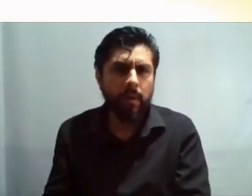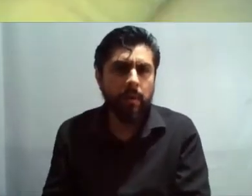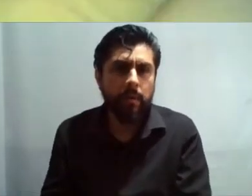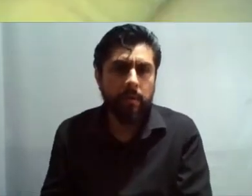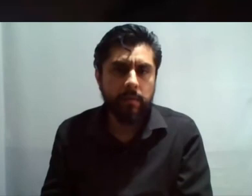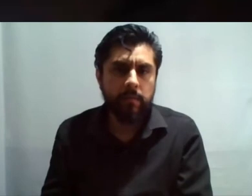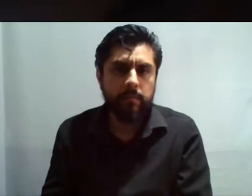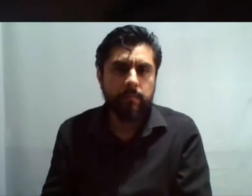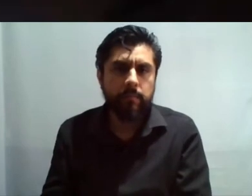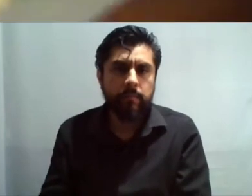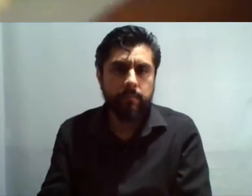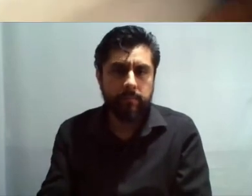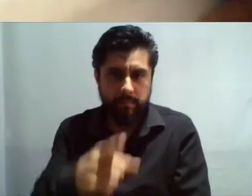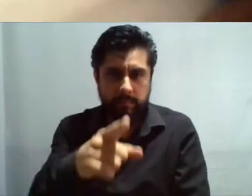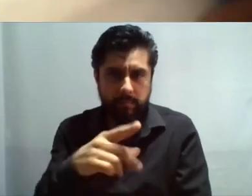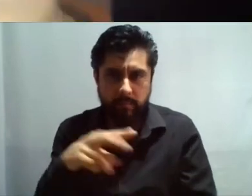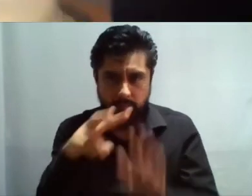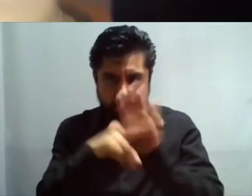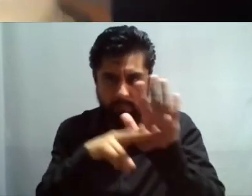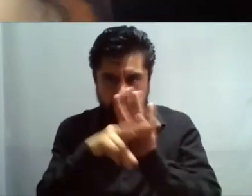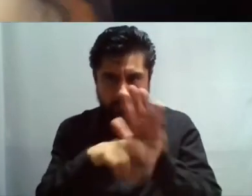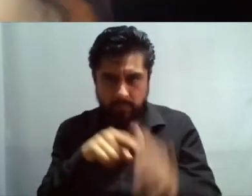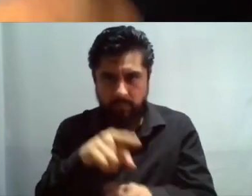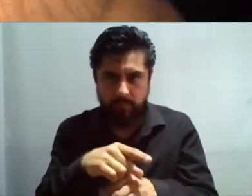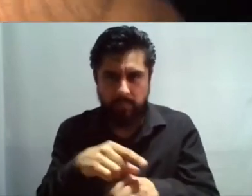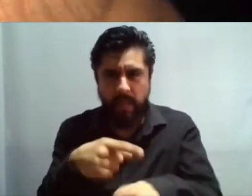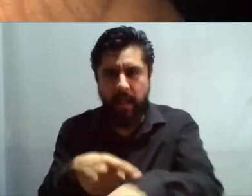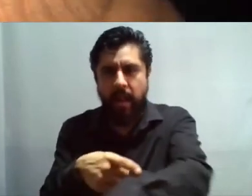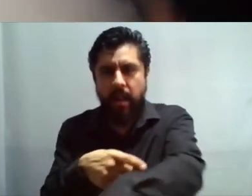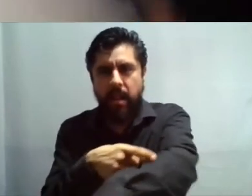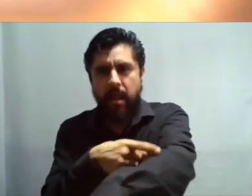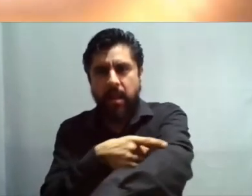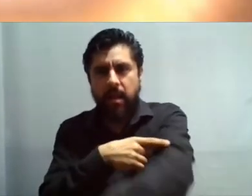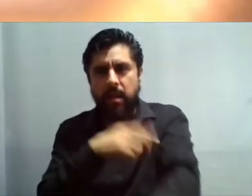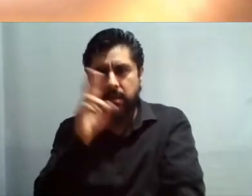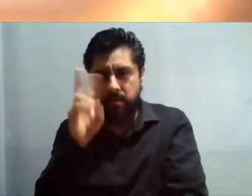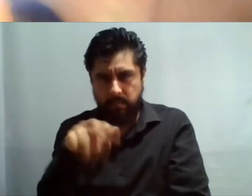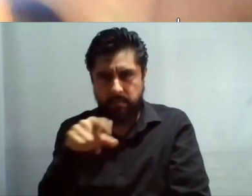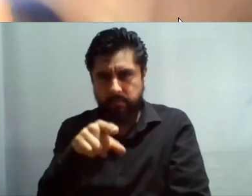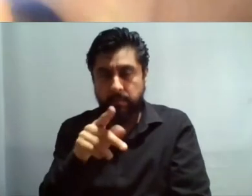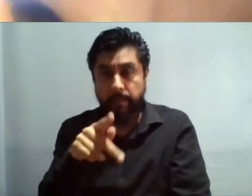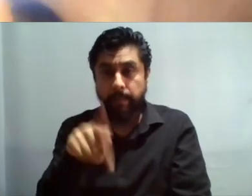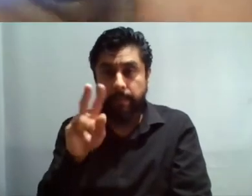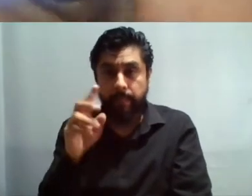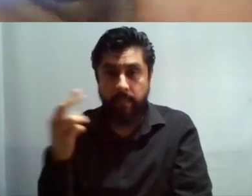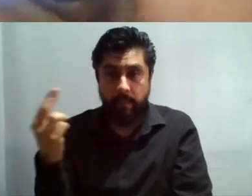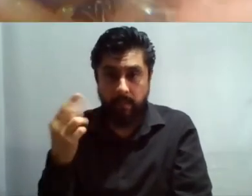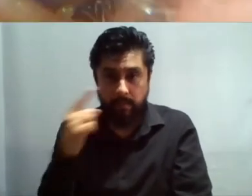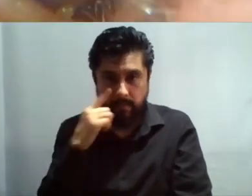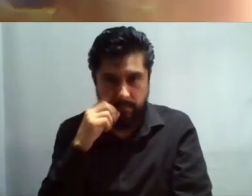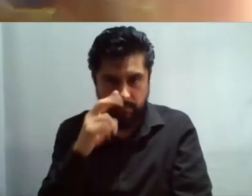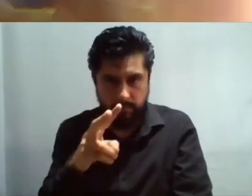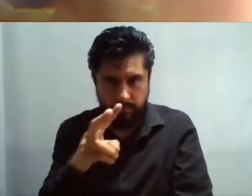Bien, ahí tengo un video. Es un video un poquito largo, tener un poquito de paciencia. Primero voy a